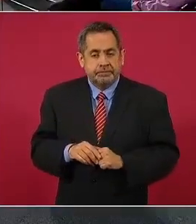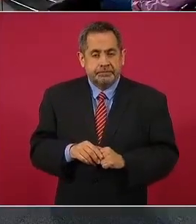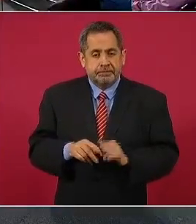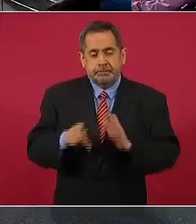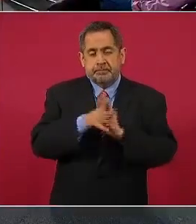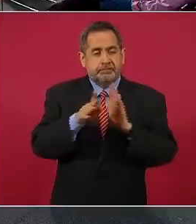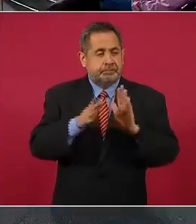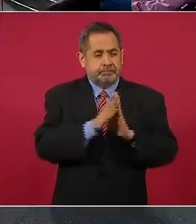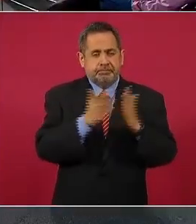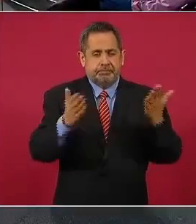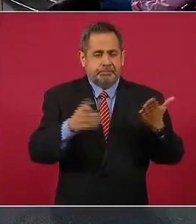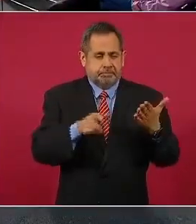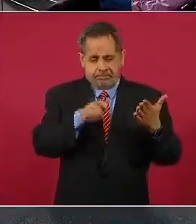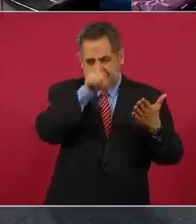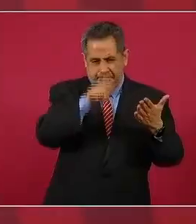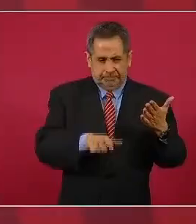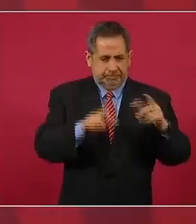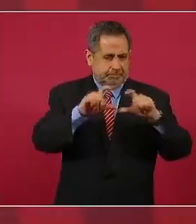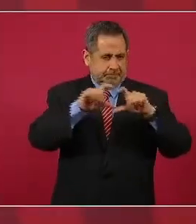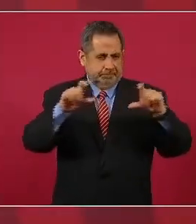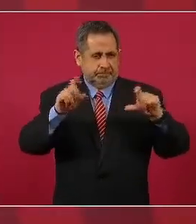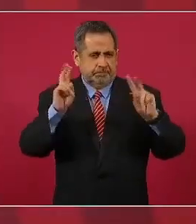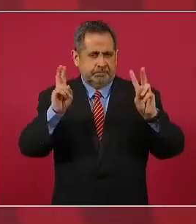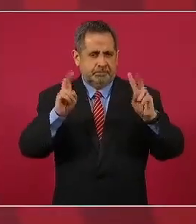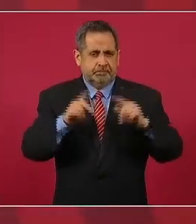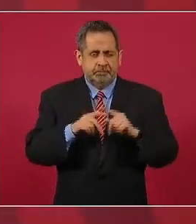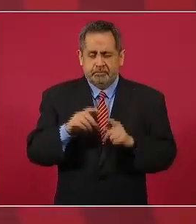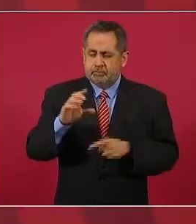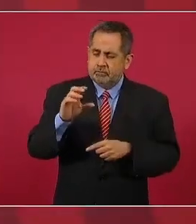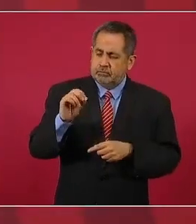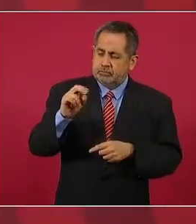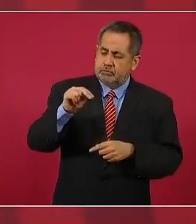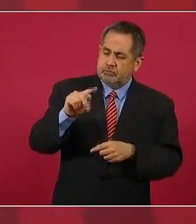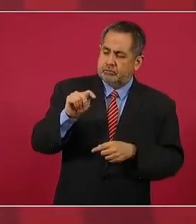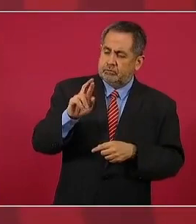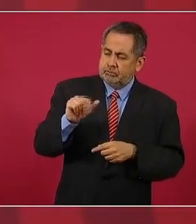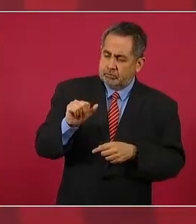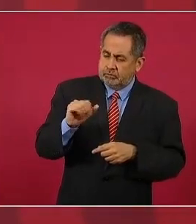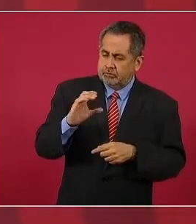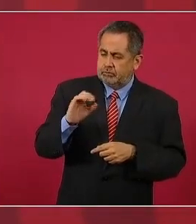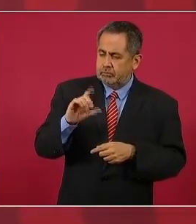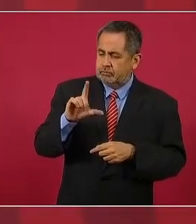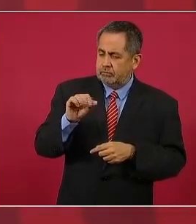sección que se llamaba precisamente Contracolumna.